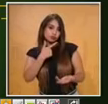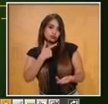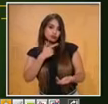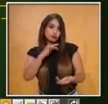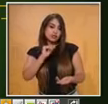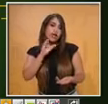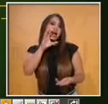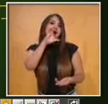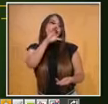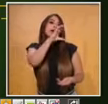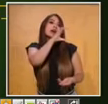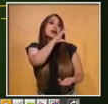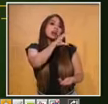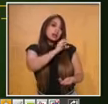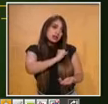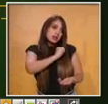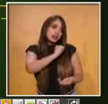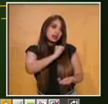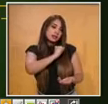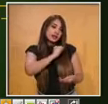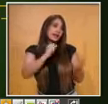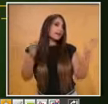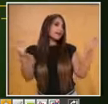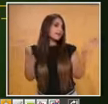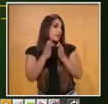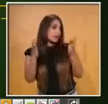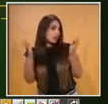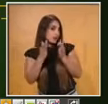frío, como luz es a...